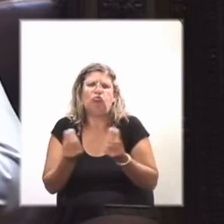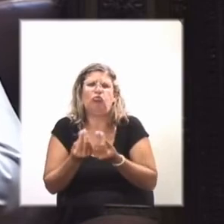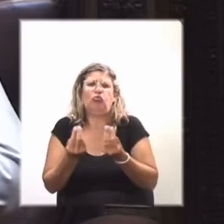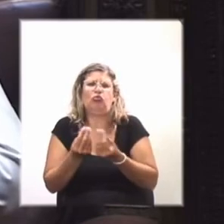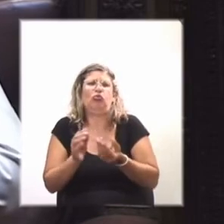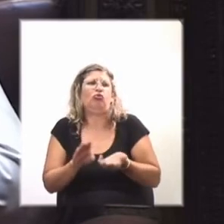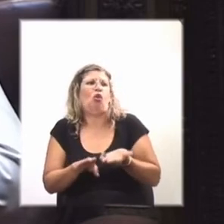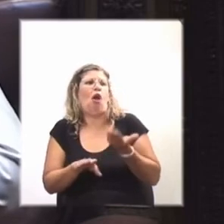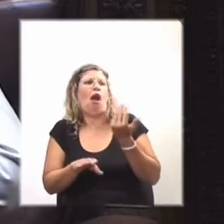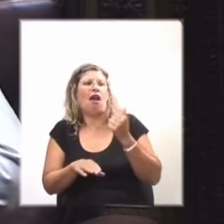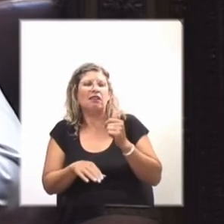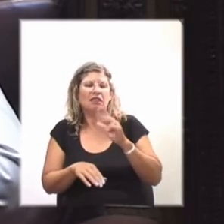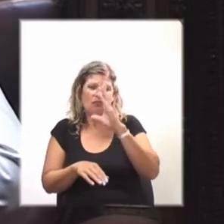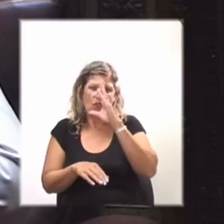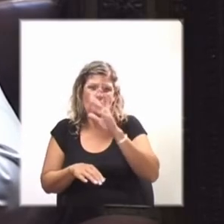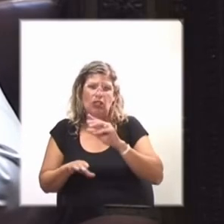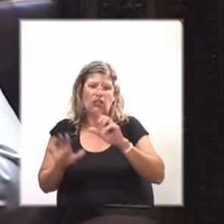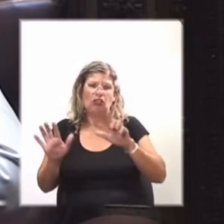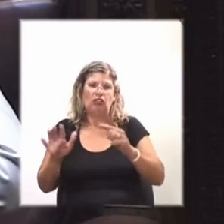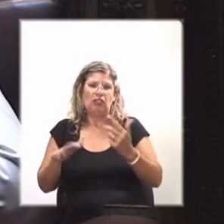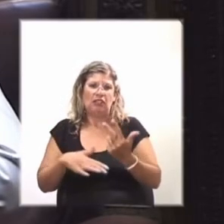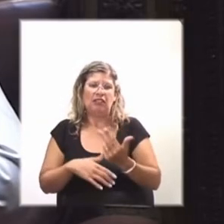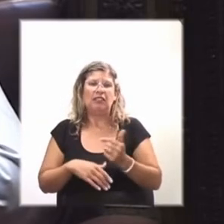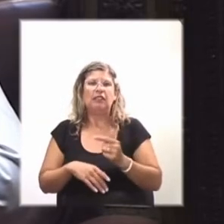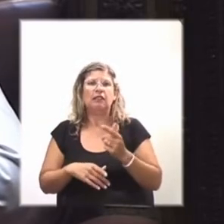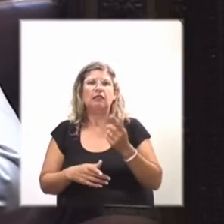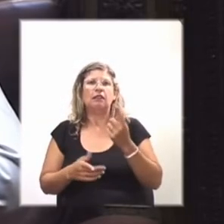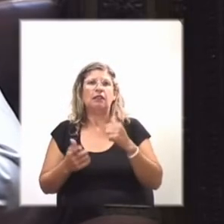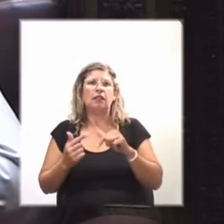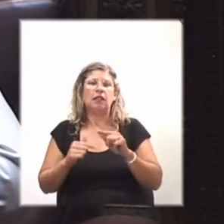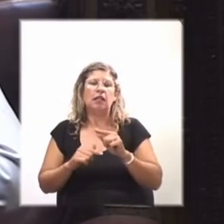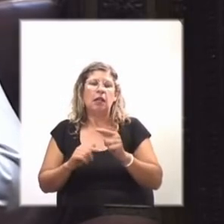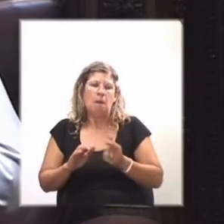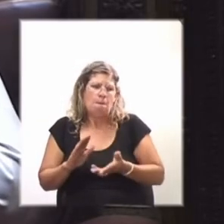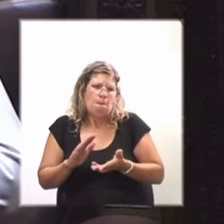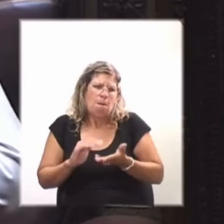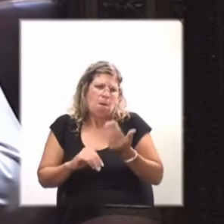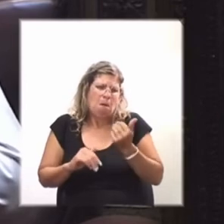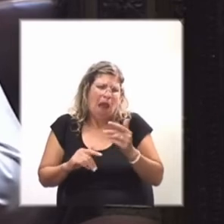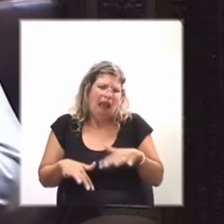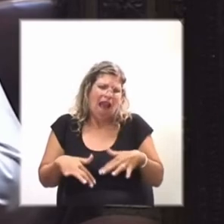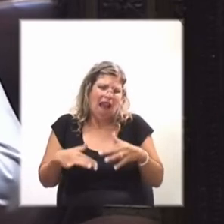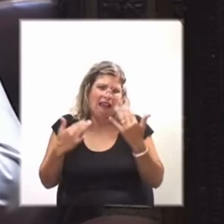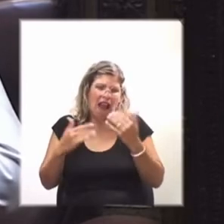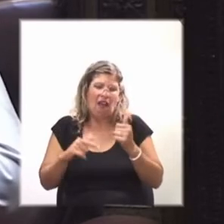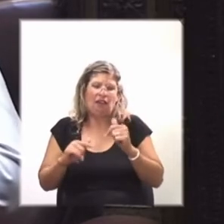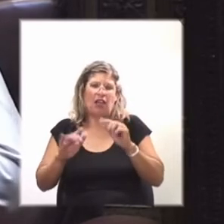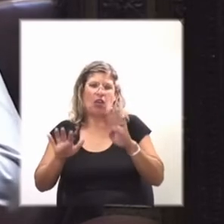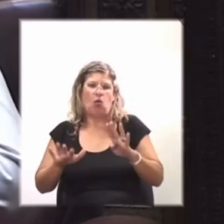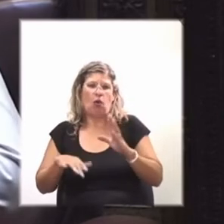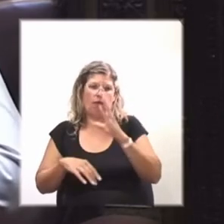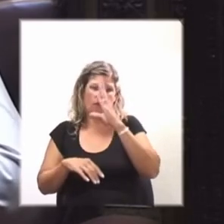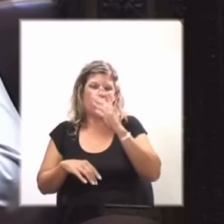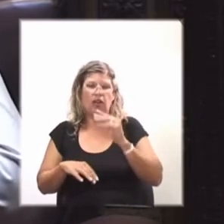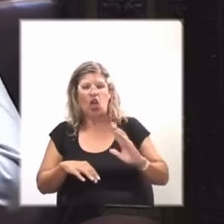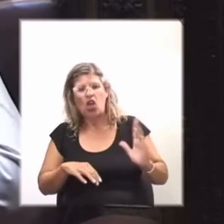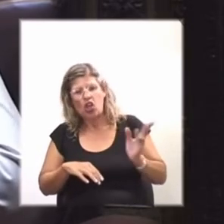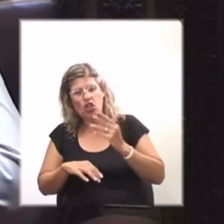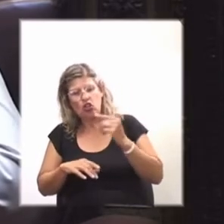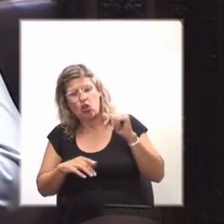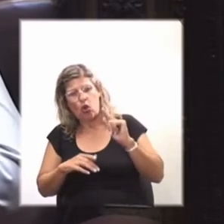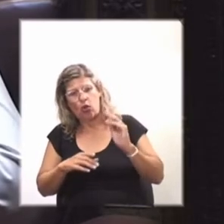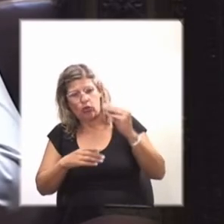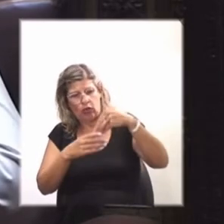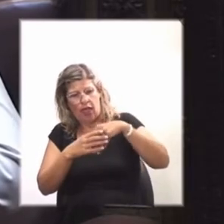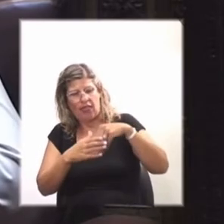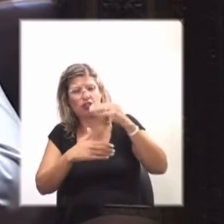previos a febrero del 73, tanto o más graves que los del 9 de febrero. Todos ellos integran un